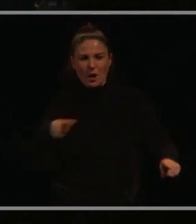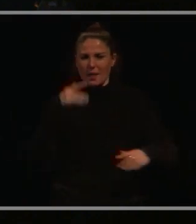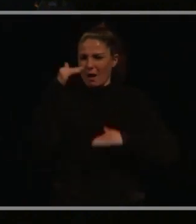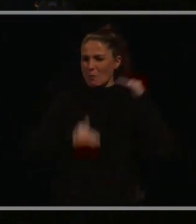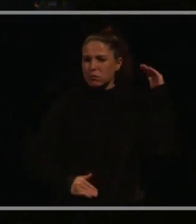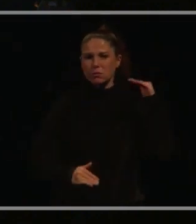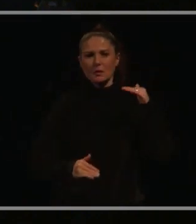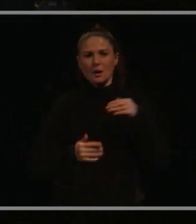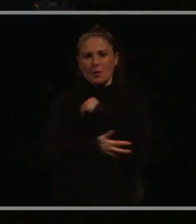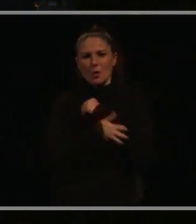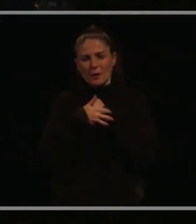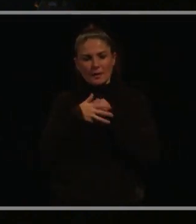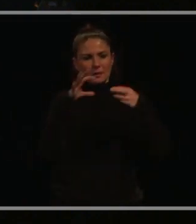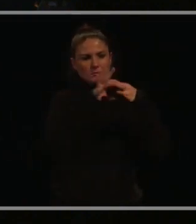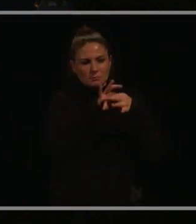relacionadas.